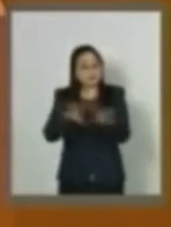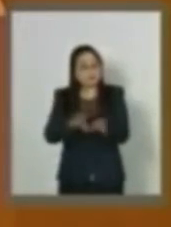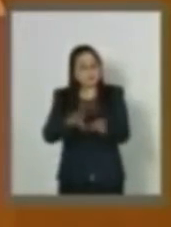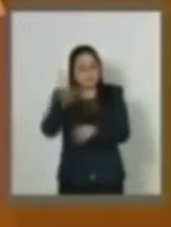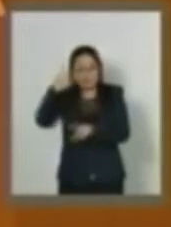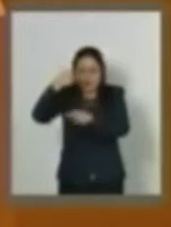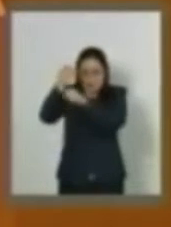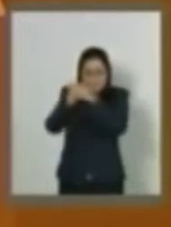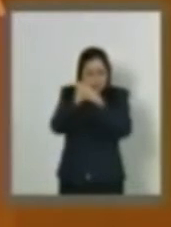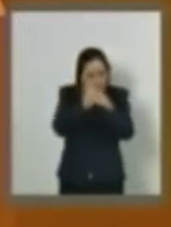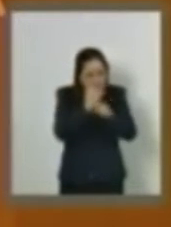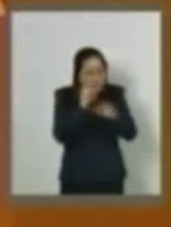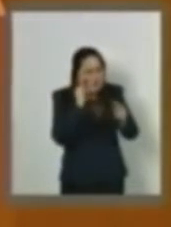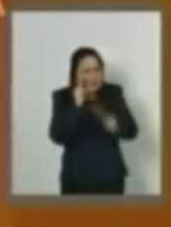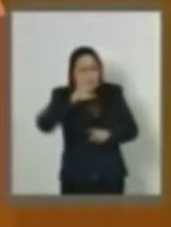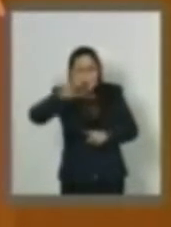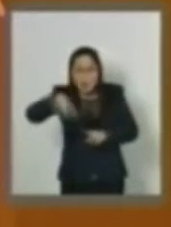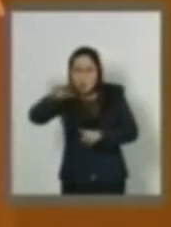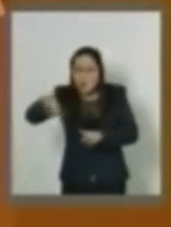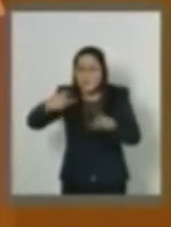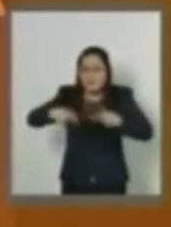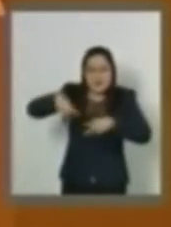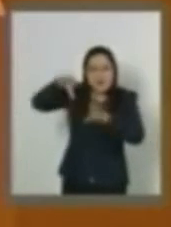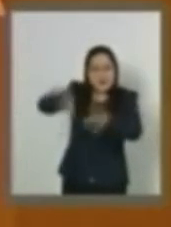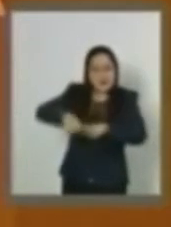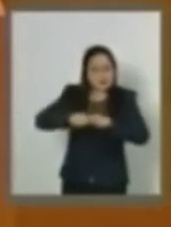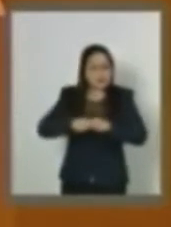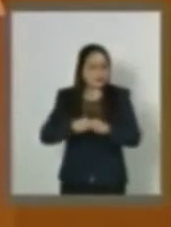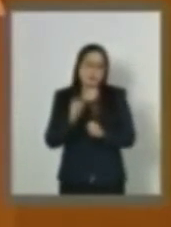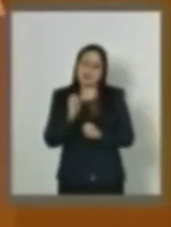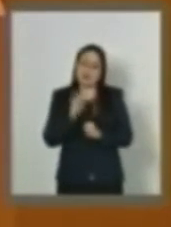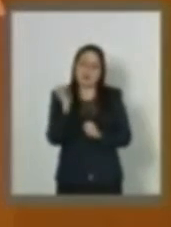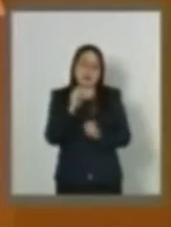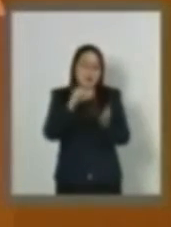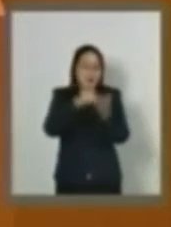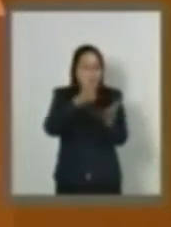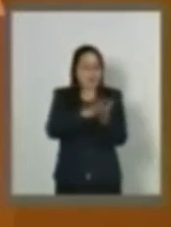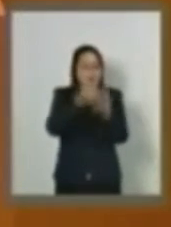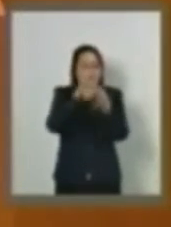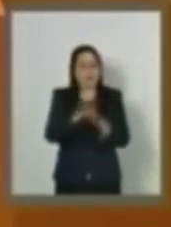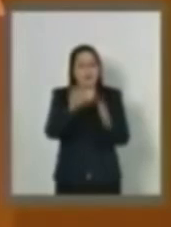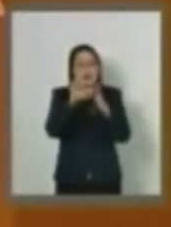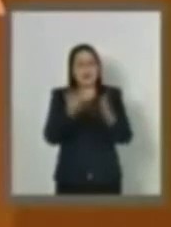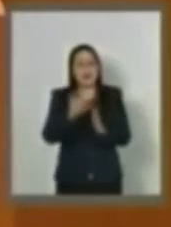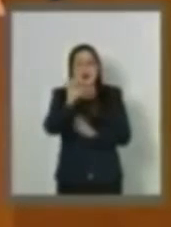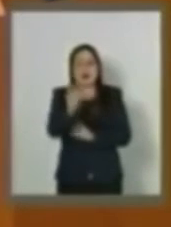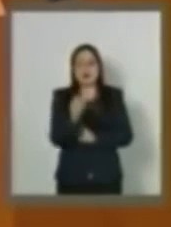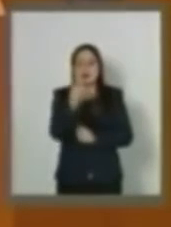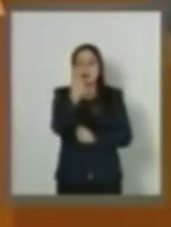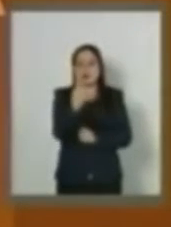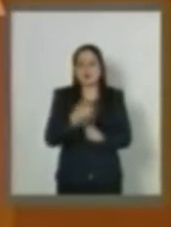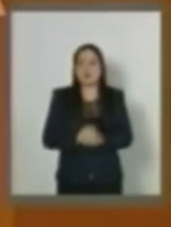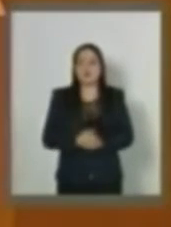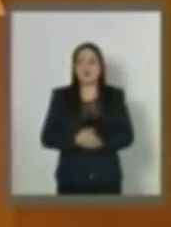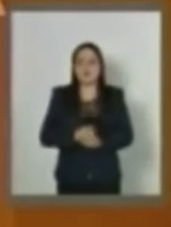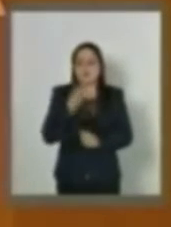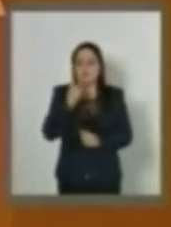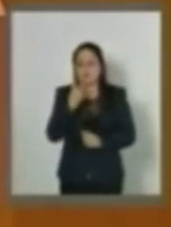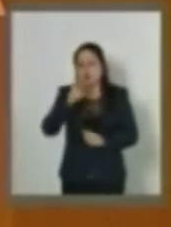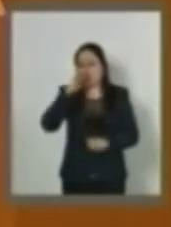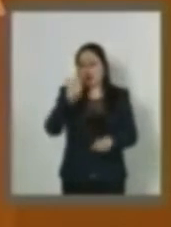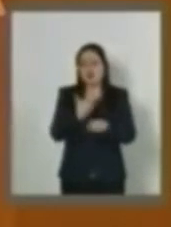seguir la discusión. De seguirse la discusión a como va en estos momentos en el pleno de la Cámara Alta, pues lo más probable es que pase,